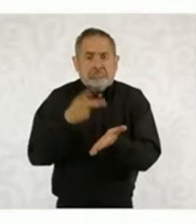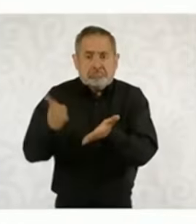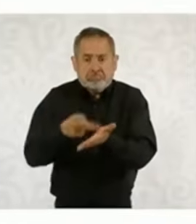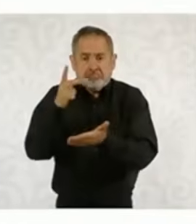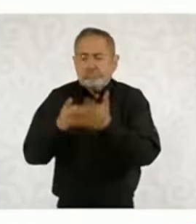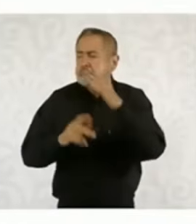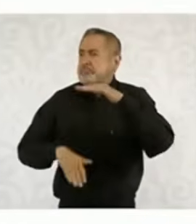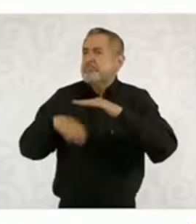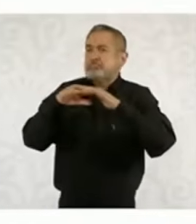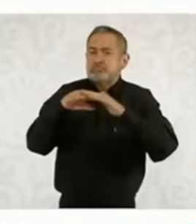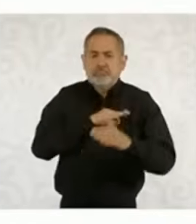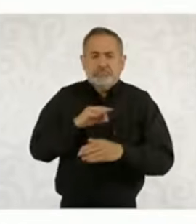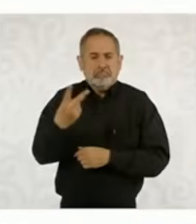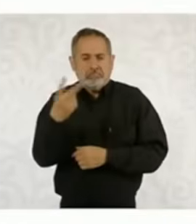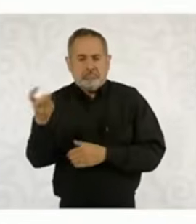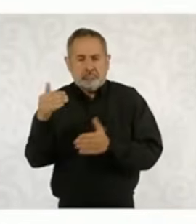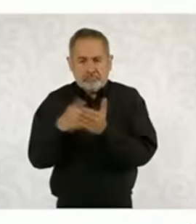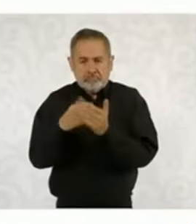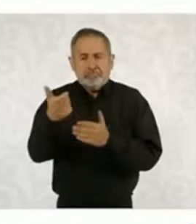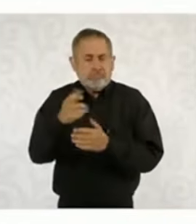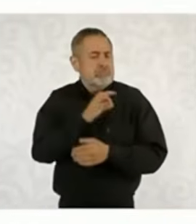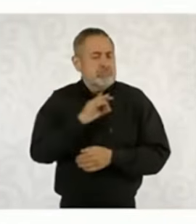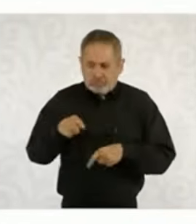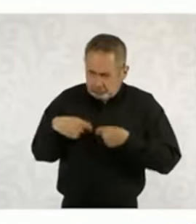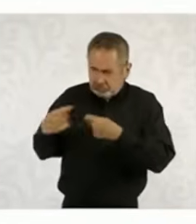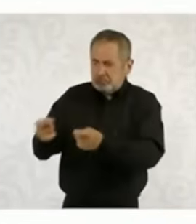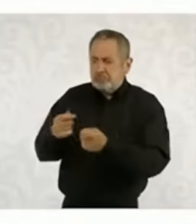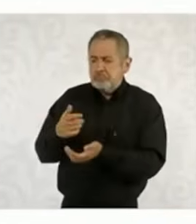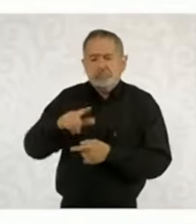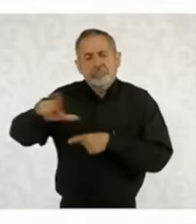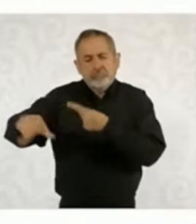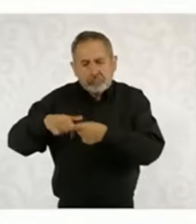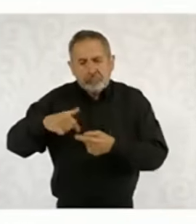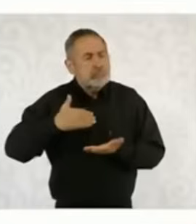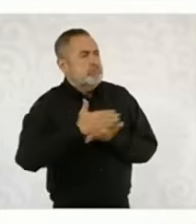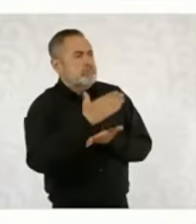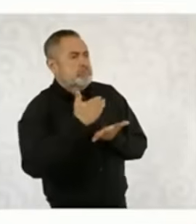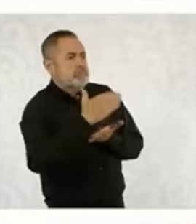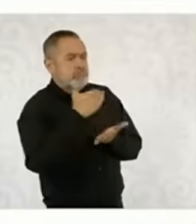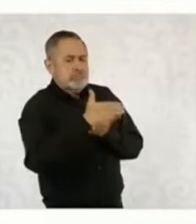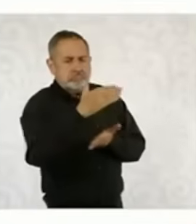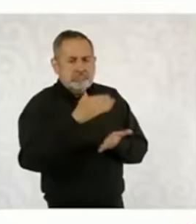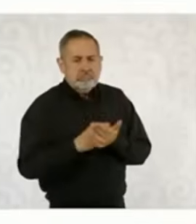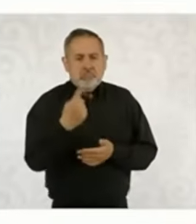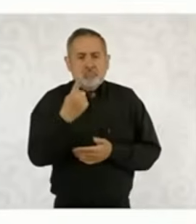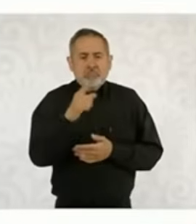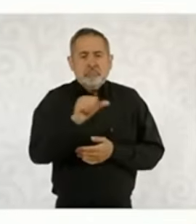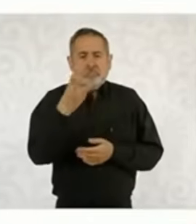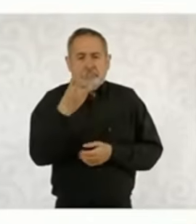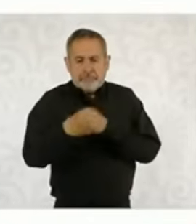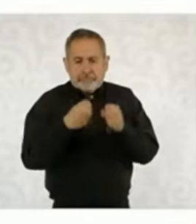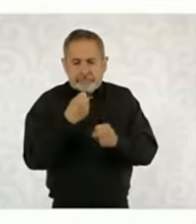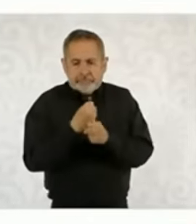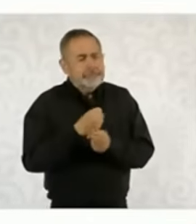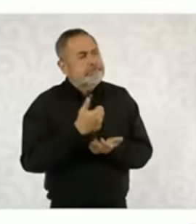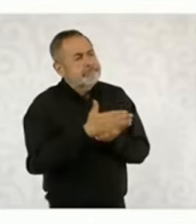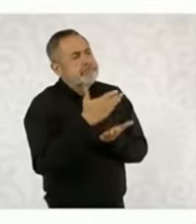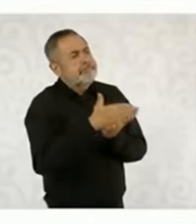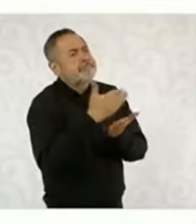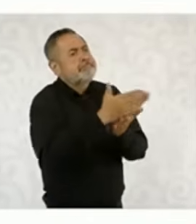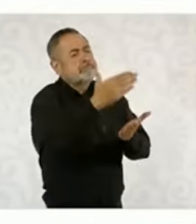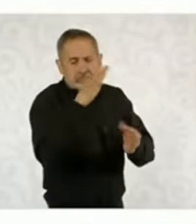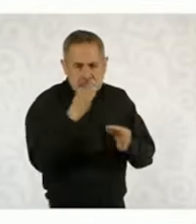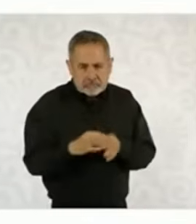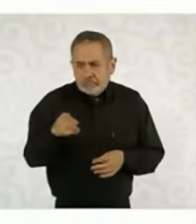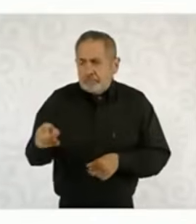monto máximo de 200,000 pesos y se puede pagar de 1 a 3 años y también lo simplificamos, le